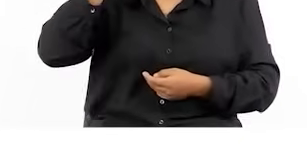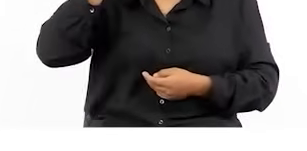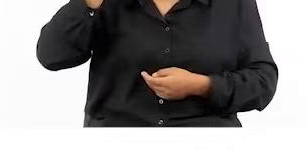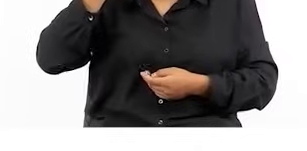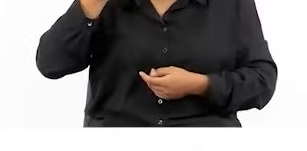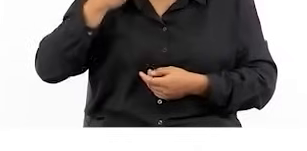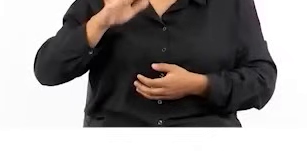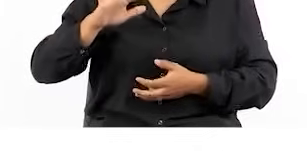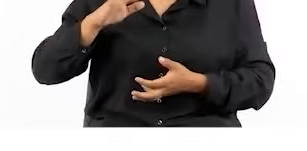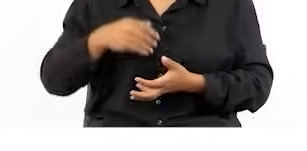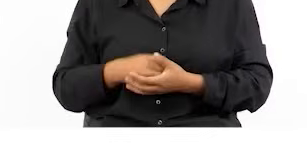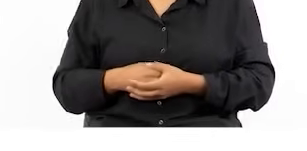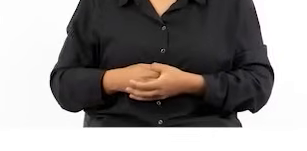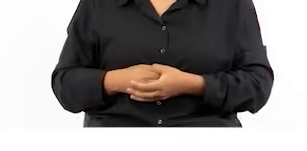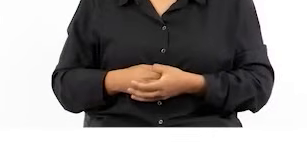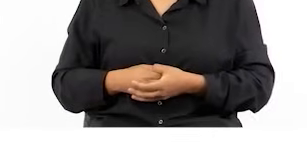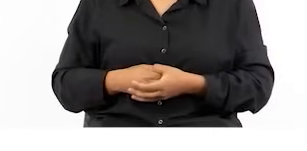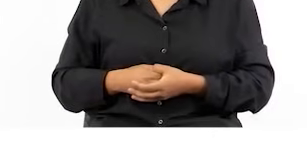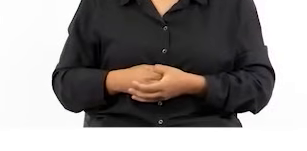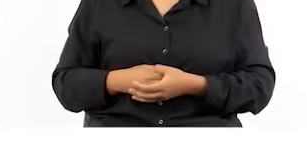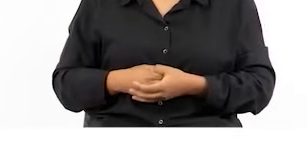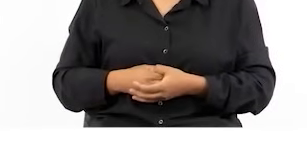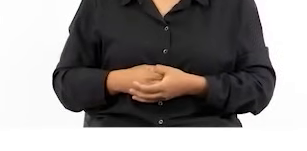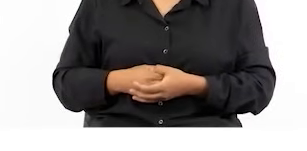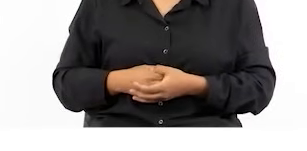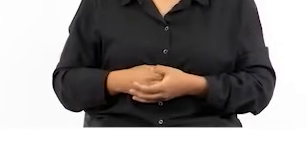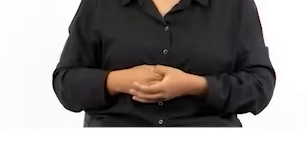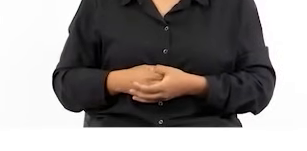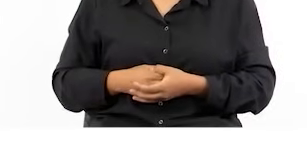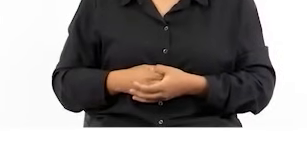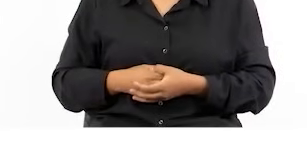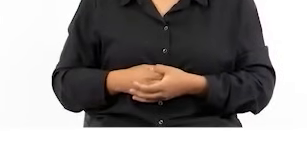cambios significativos, por ejemplo, algunas